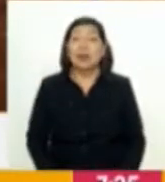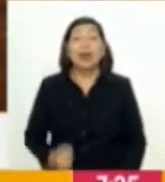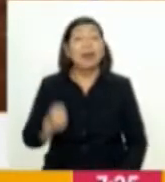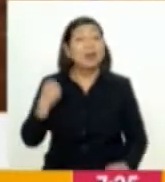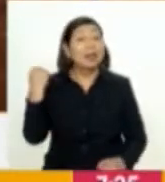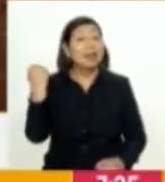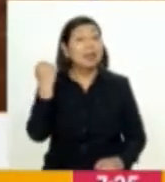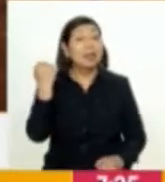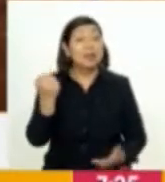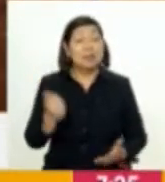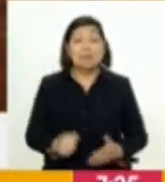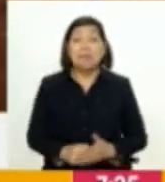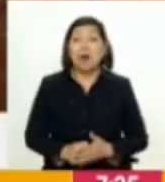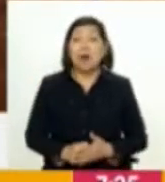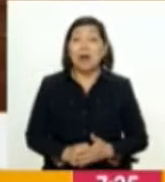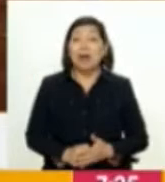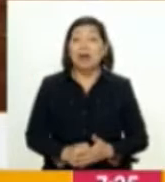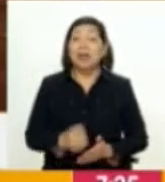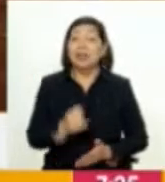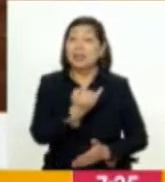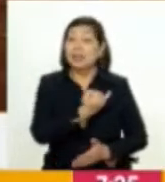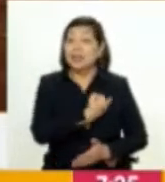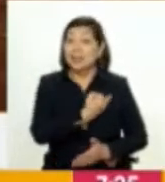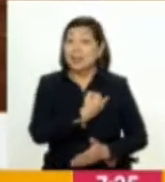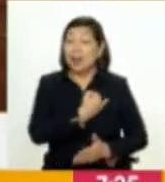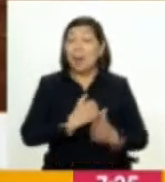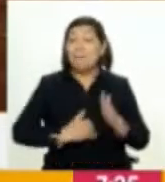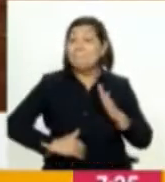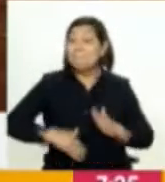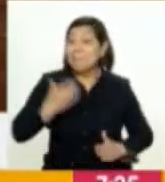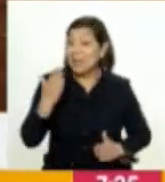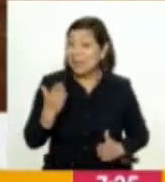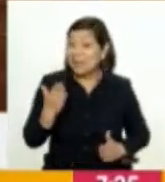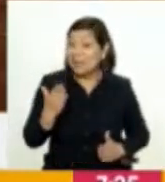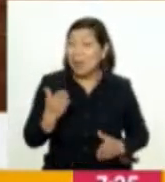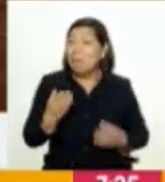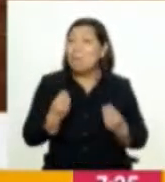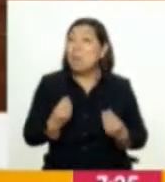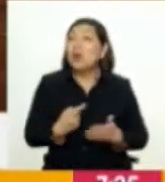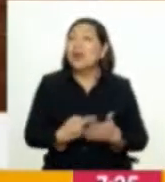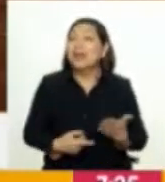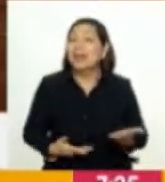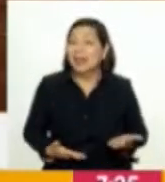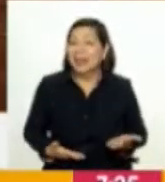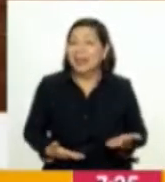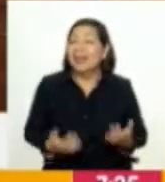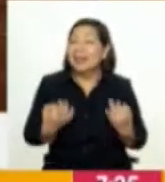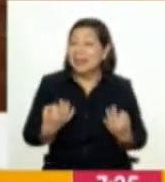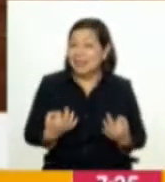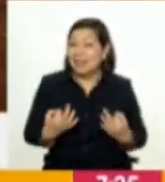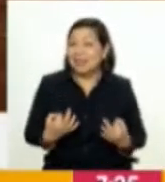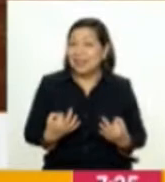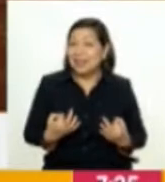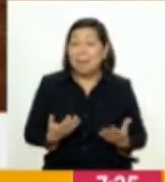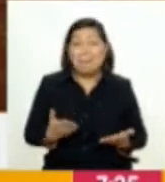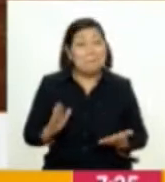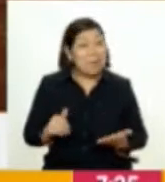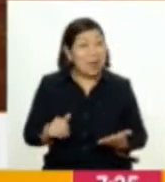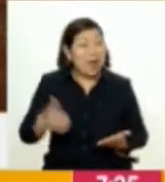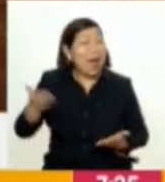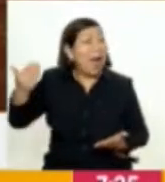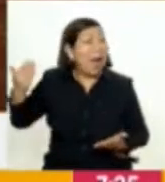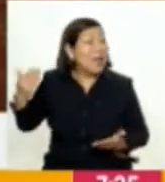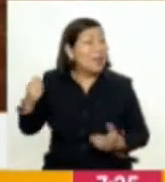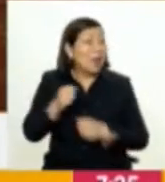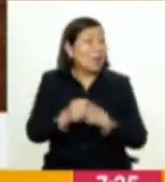triunfo parcial de la institucionalidad. Y eso no hay que perderlo de vista porque eso sí le hizo mucho daño a nuestro país